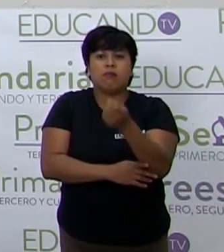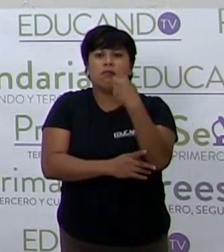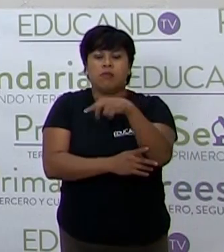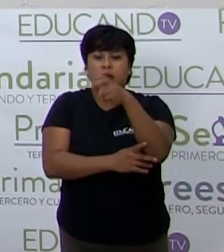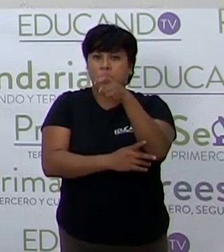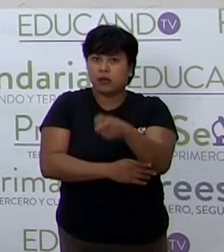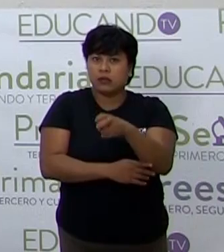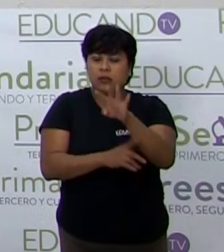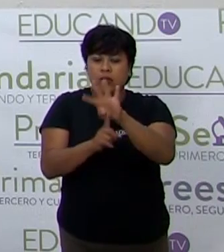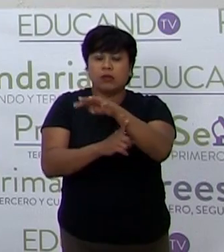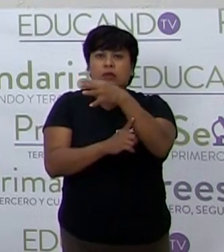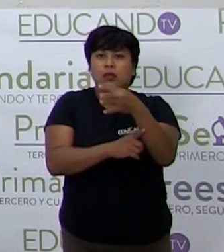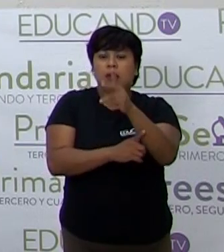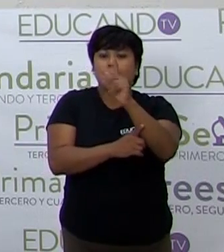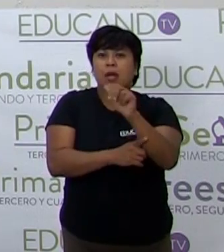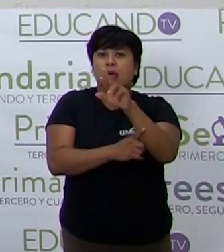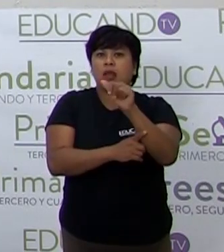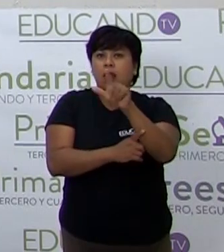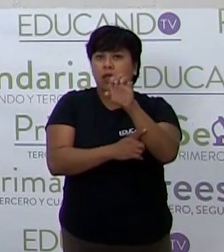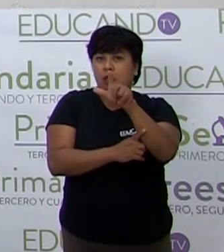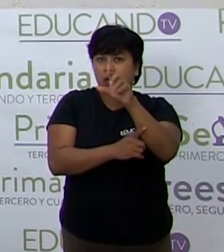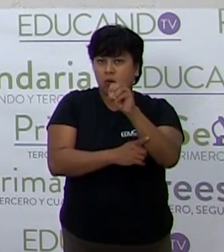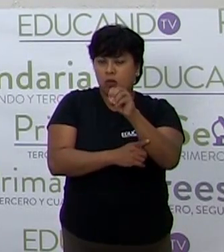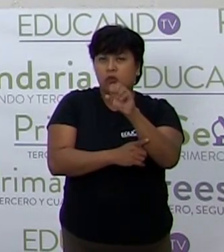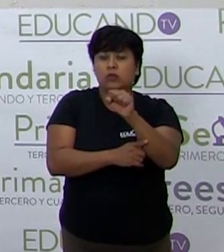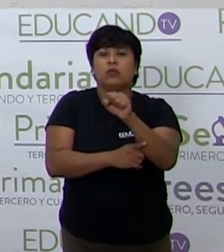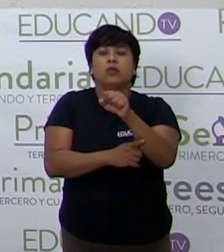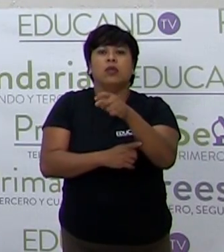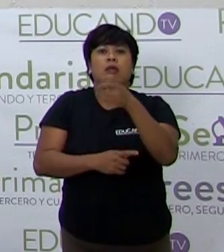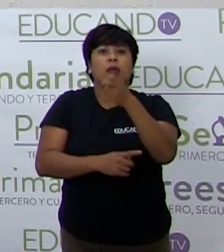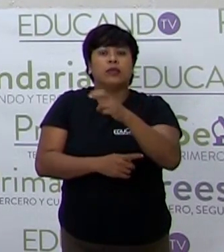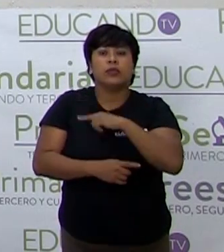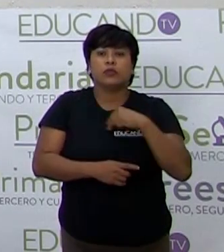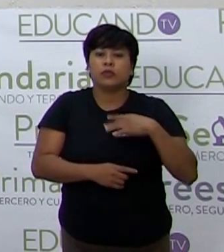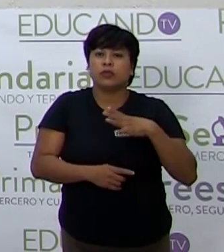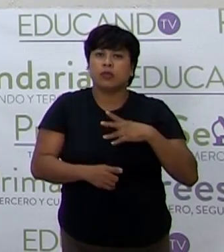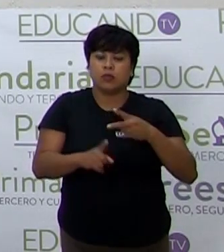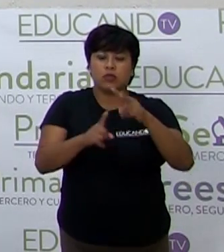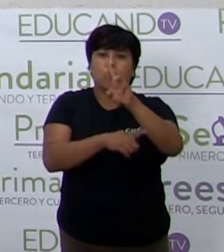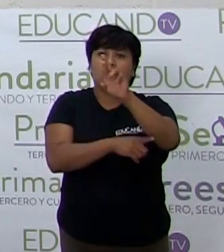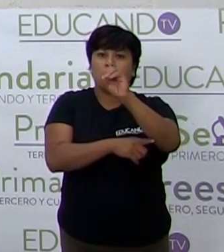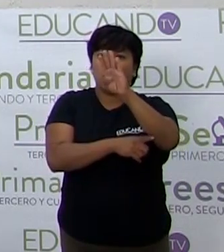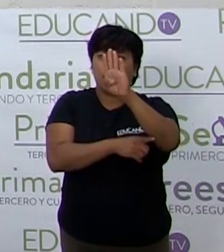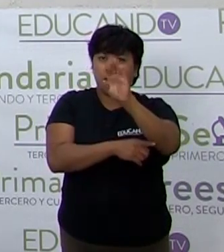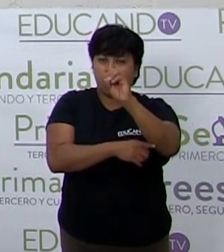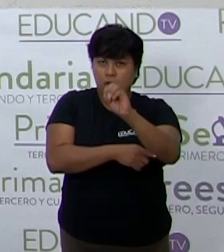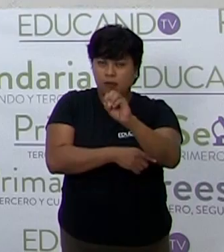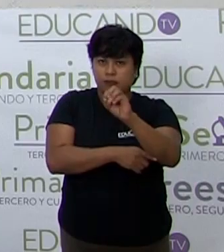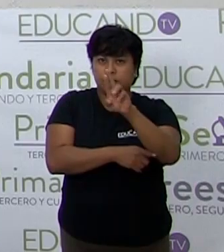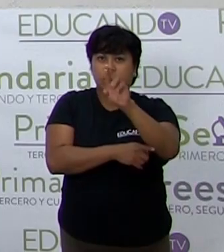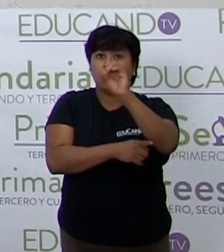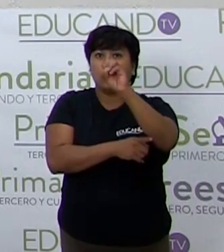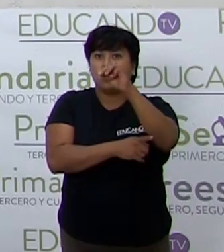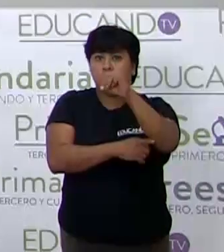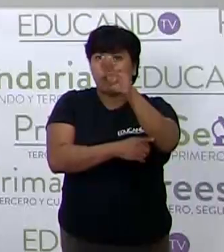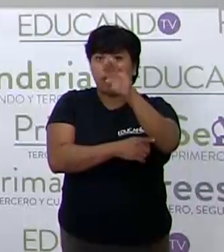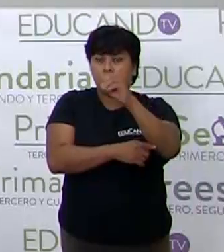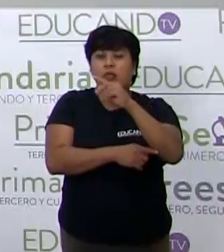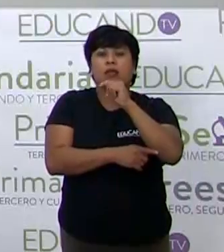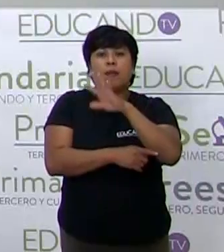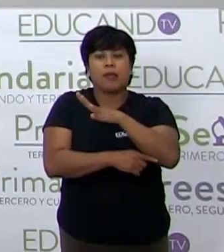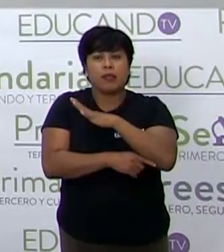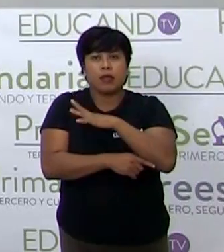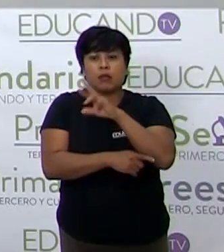esta clasificación de los paralelogramos. Tenemos aquí un rombo y tenemos también